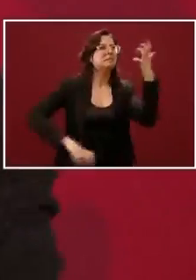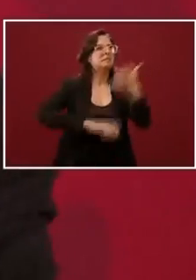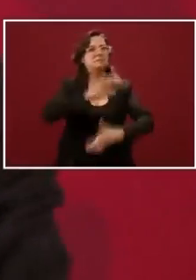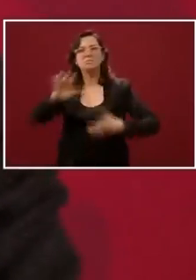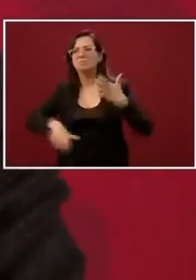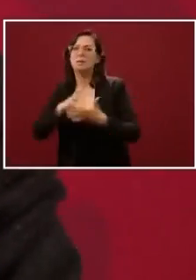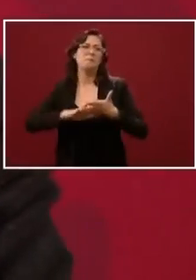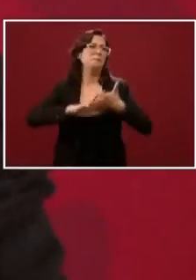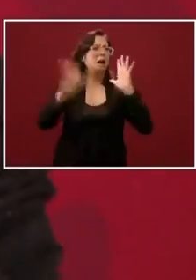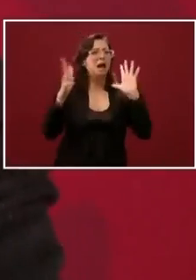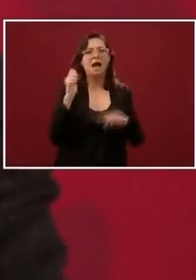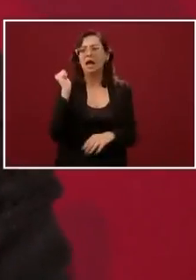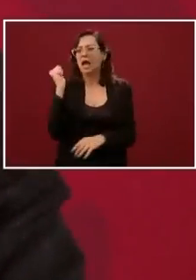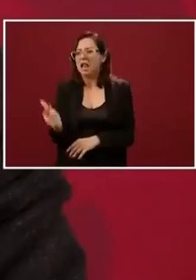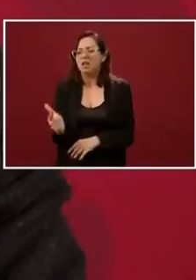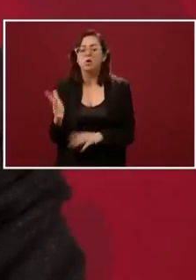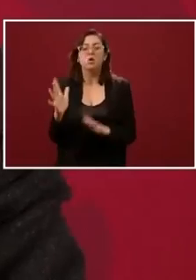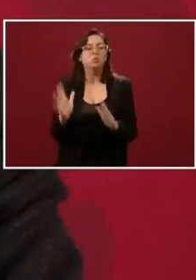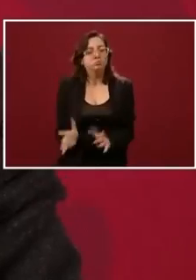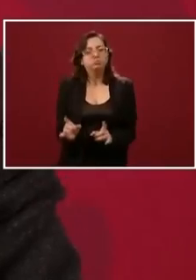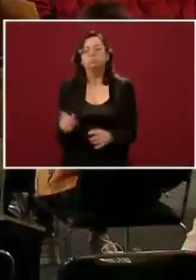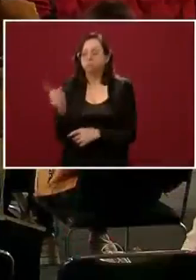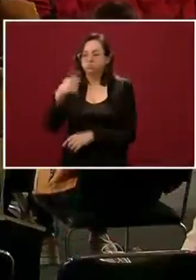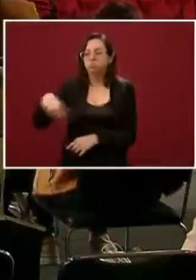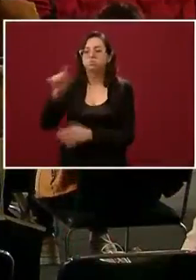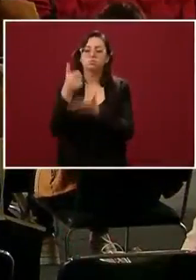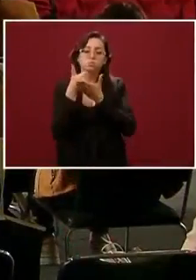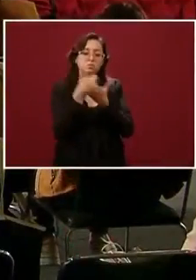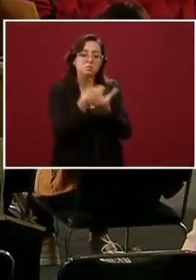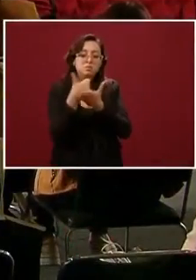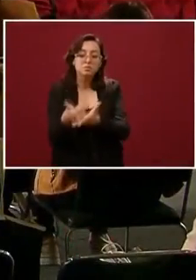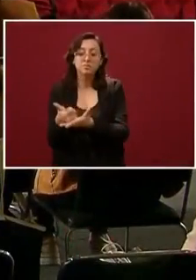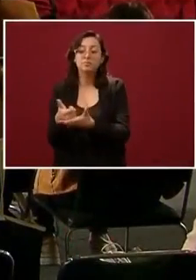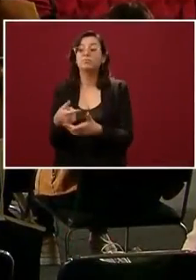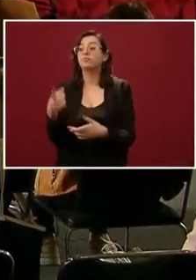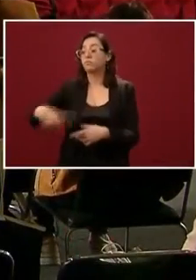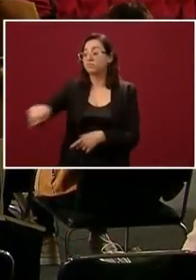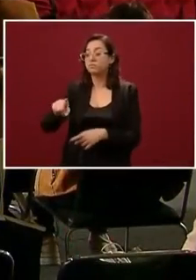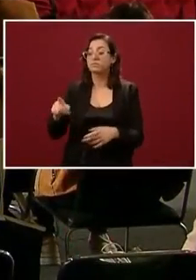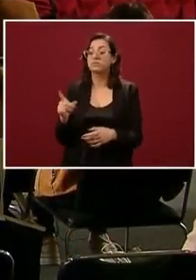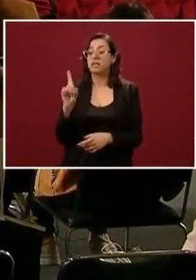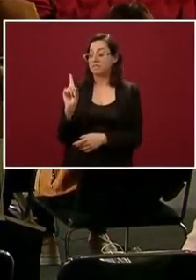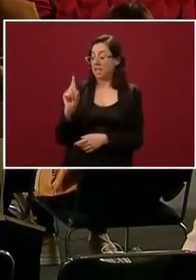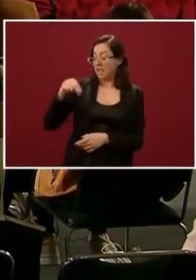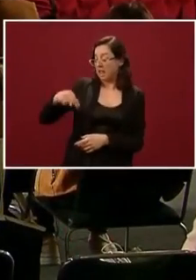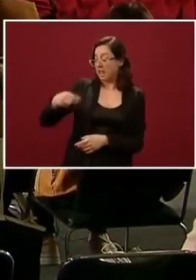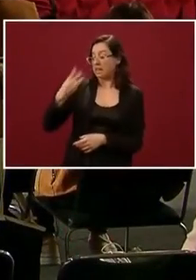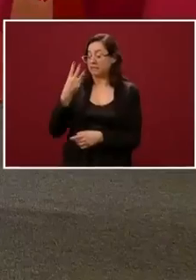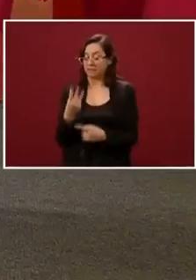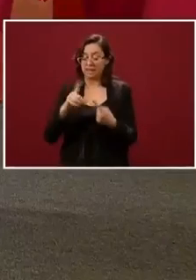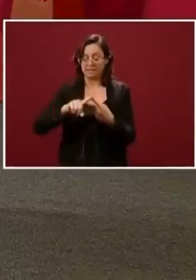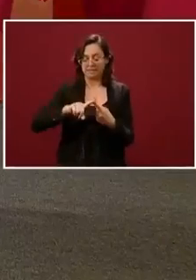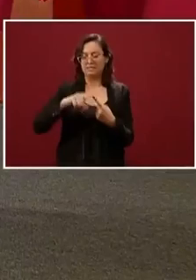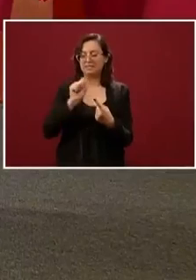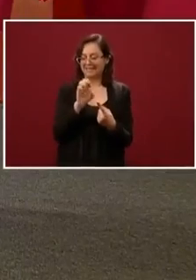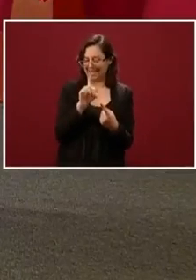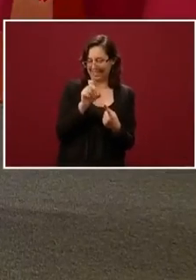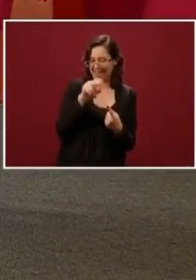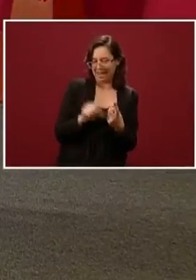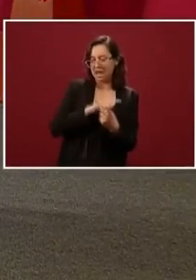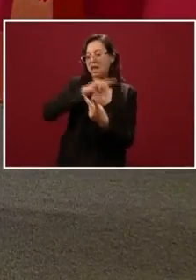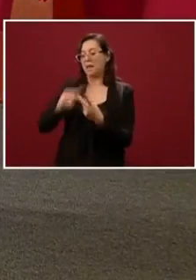afectan lo normal de la vida pública. Entonces, en el caso del Ejército es el plan DN3, en el caso de Marina es el